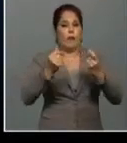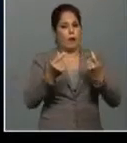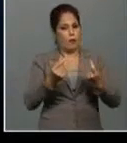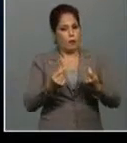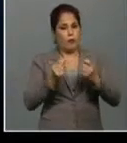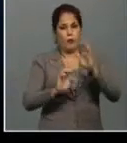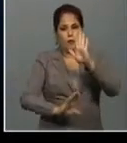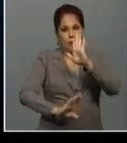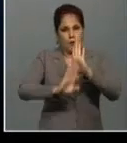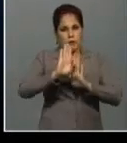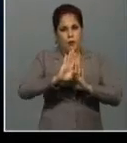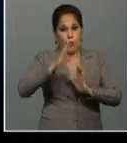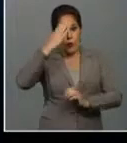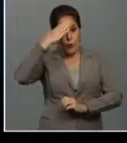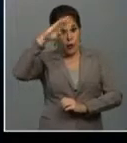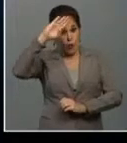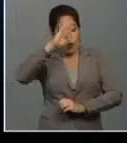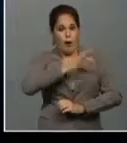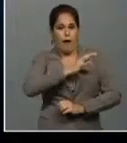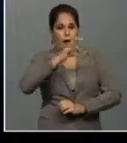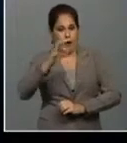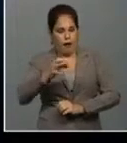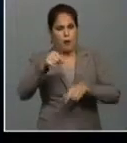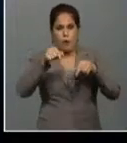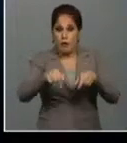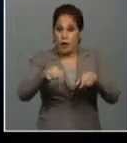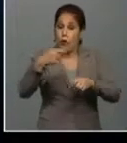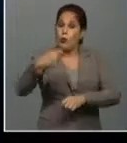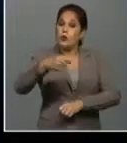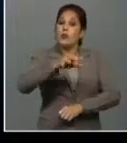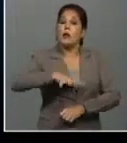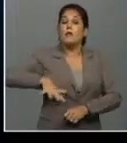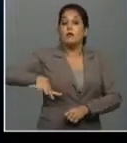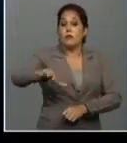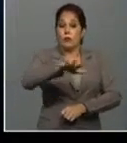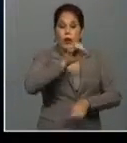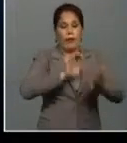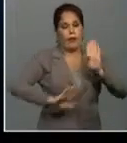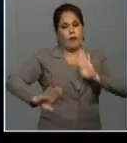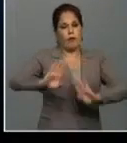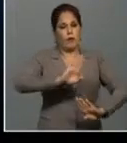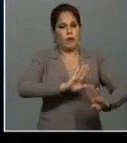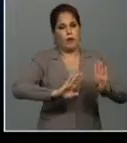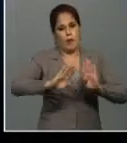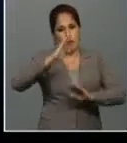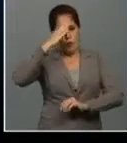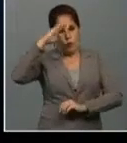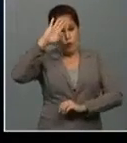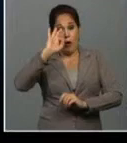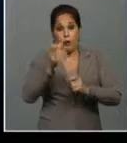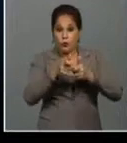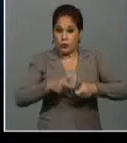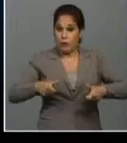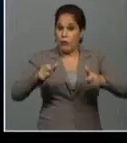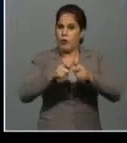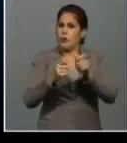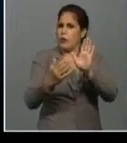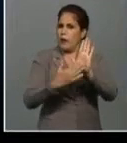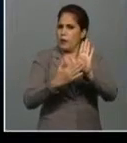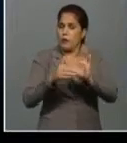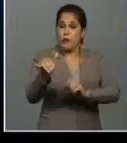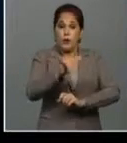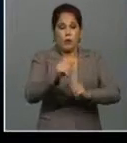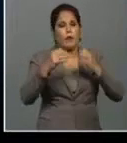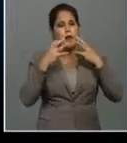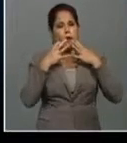de desarrollo que el país ha elegido y que se corresponde con la justicia social que defendemos este octavo congreso demostrando también